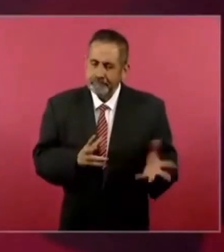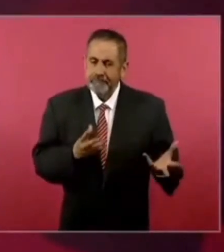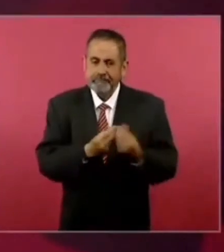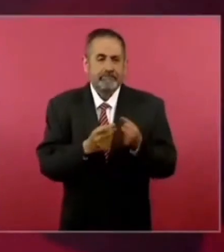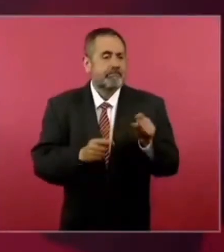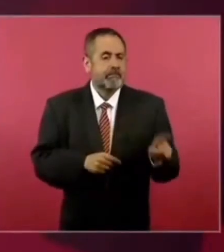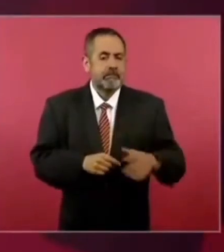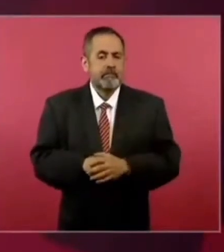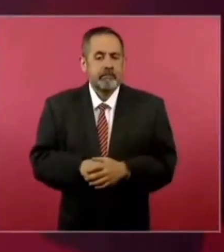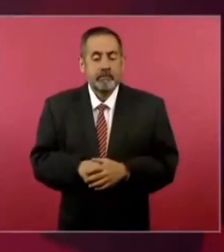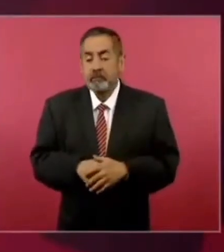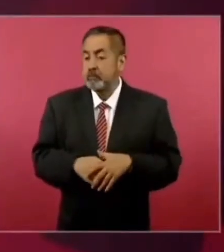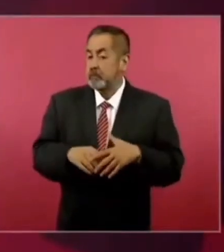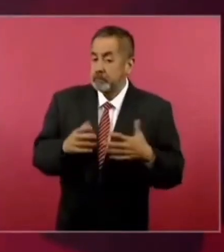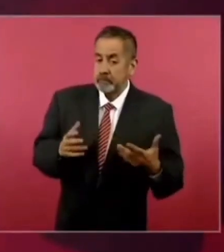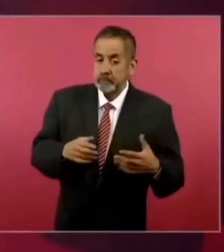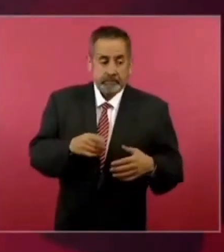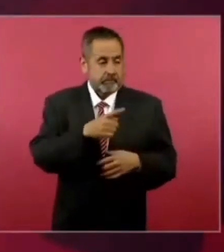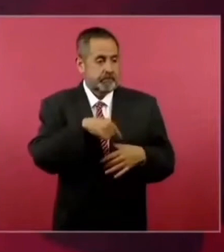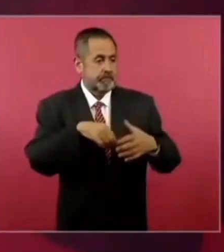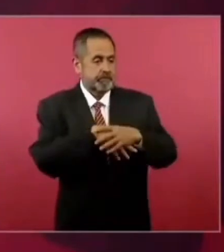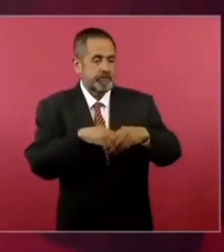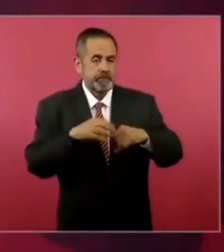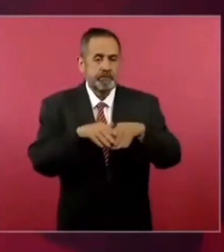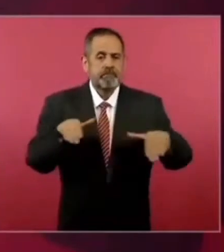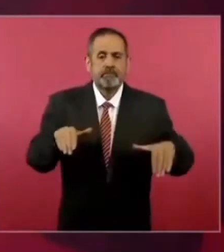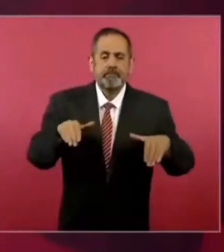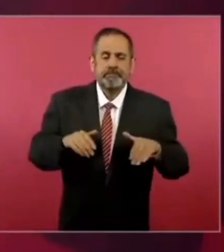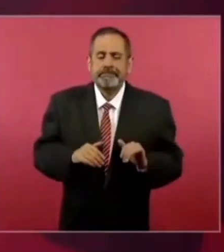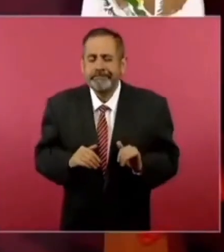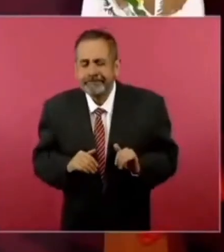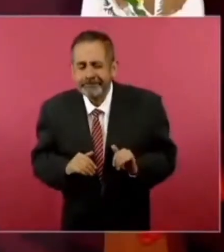Se podría decir, los moderados no son más